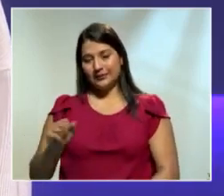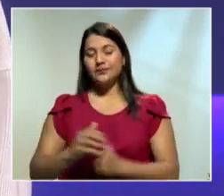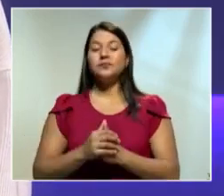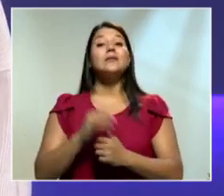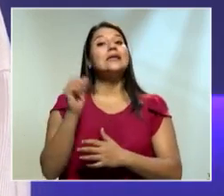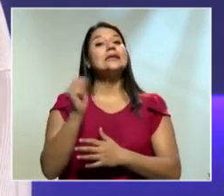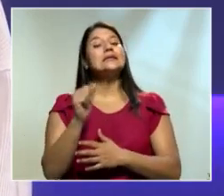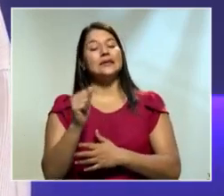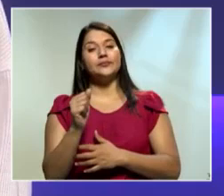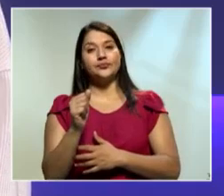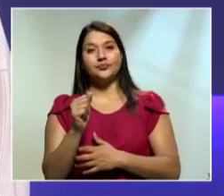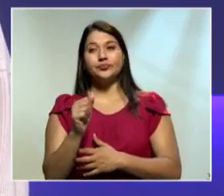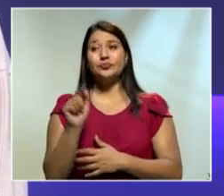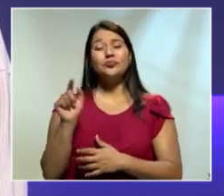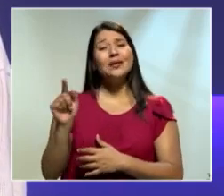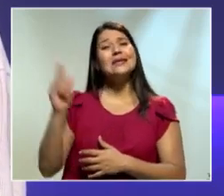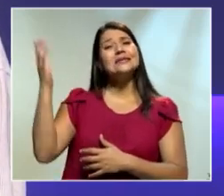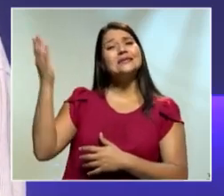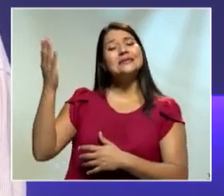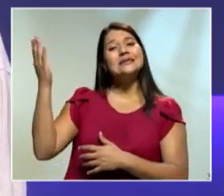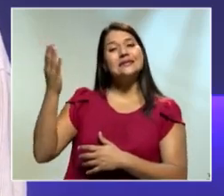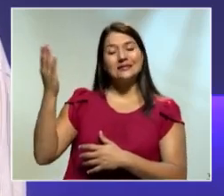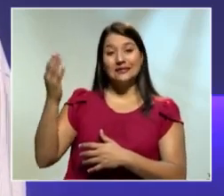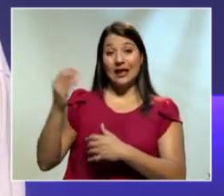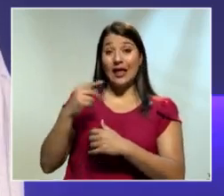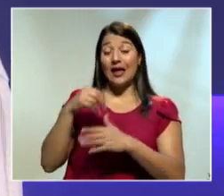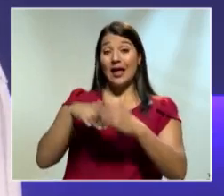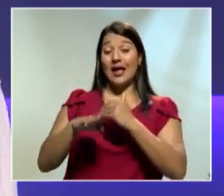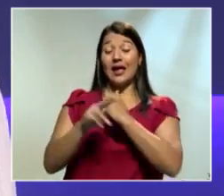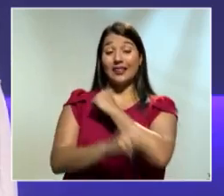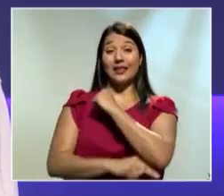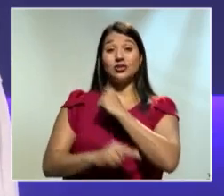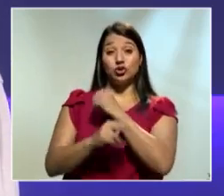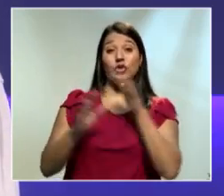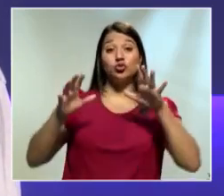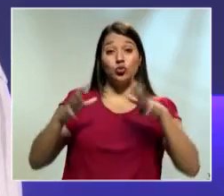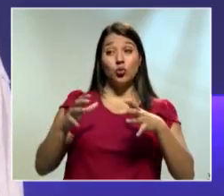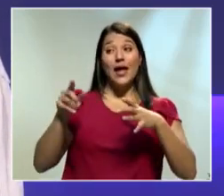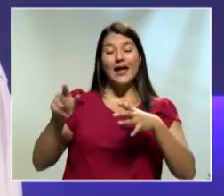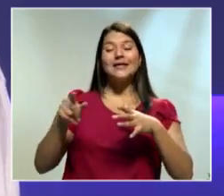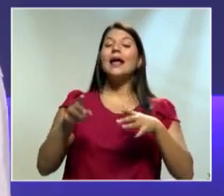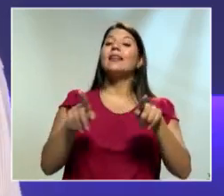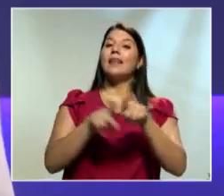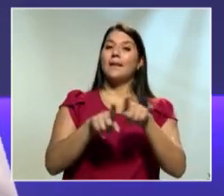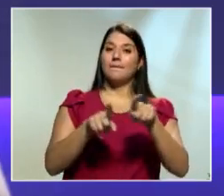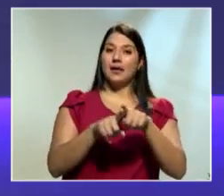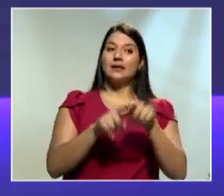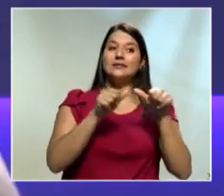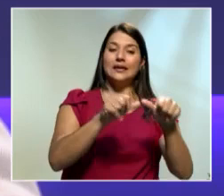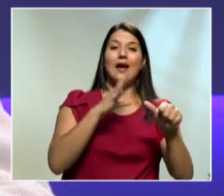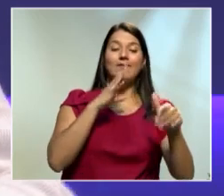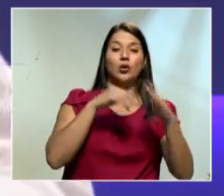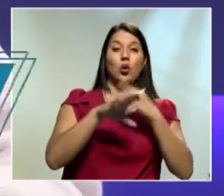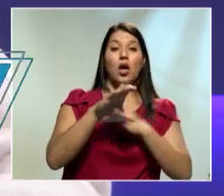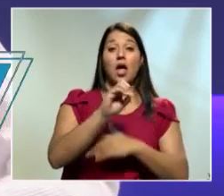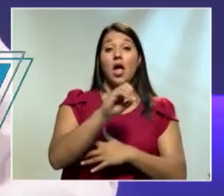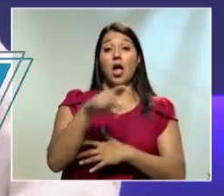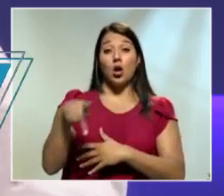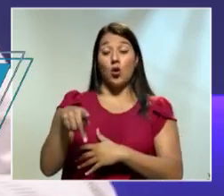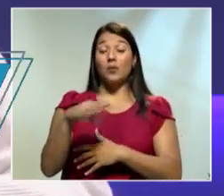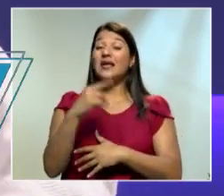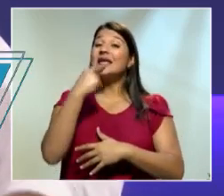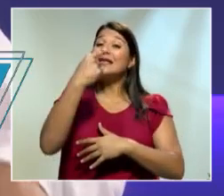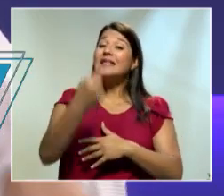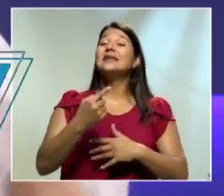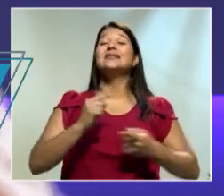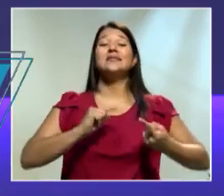Greta hablaba, porque este discurso que dio en las Naciones Unidas, ella después en la COP lo retoma y dice que a ella le duele que de lo que se